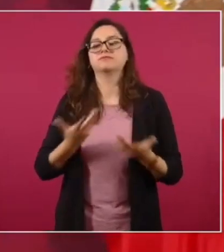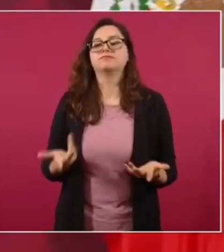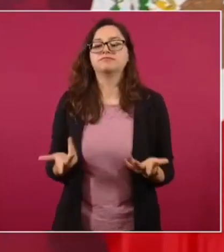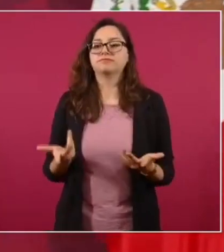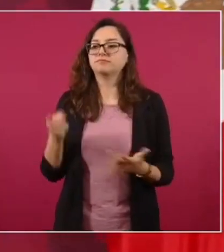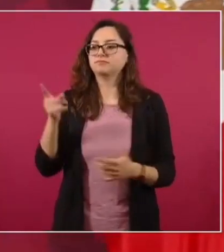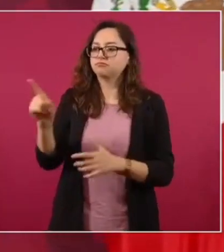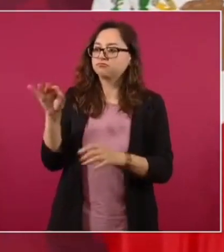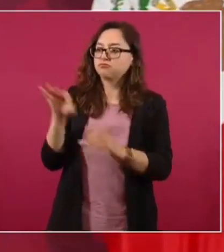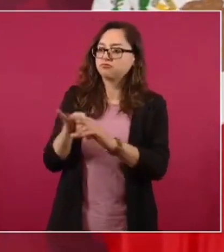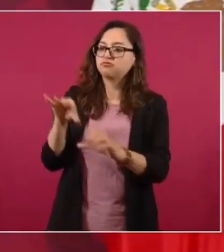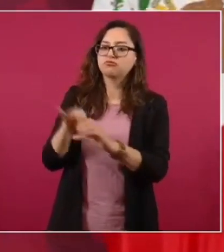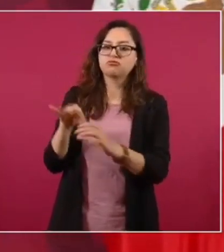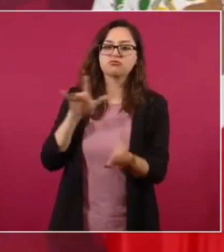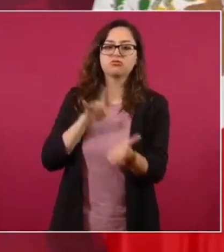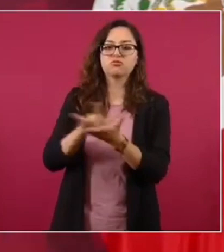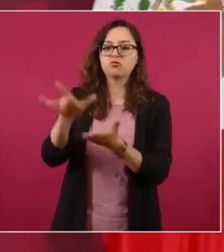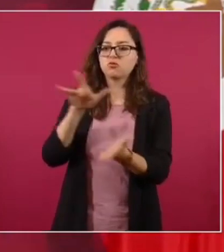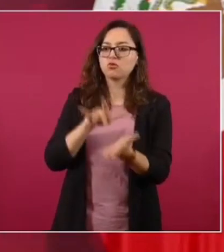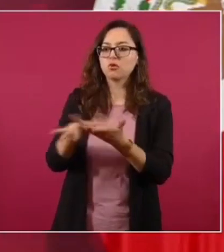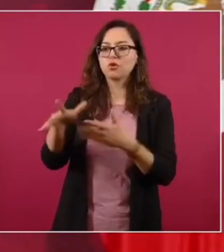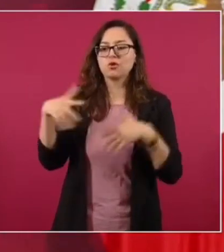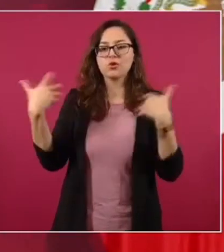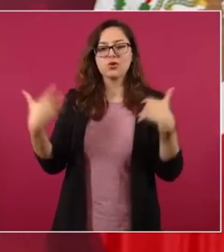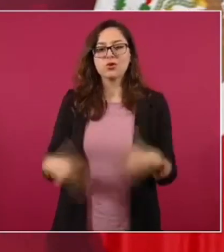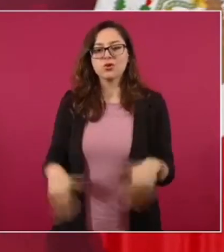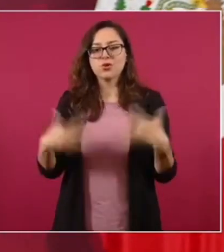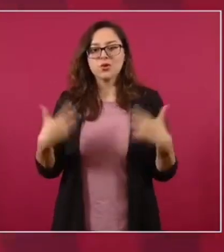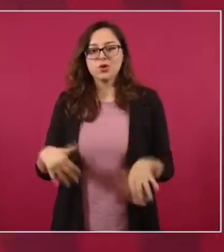favor de Lula, hay condiciones